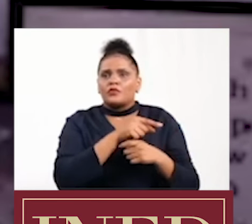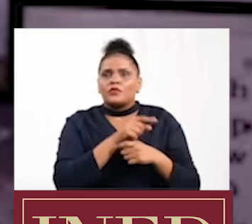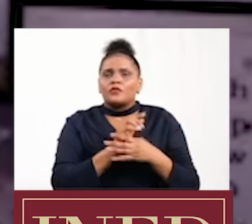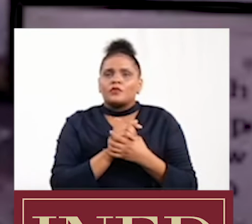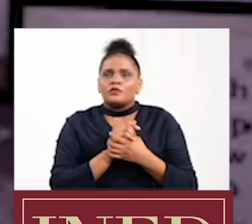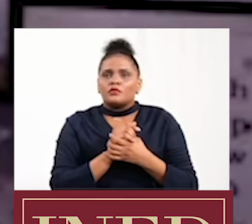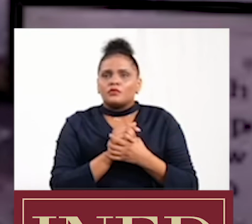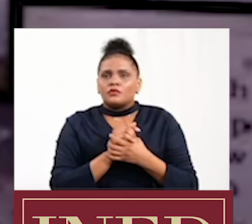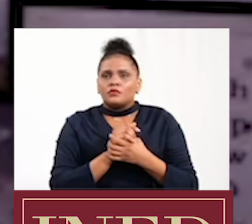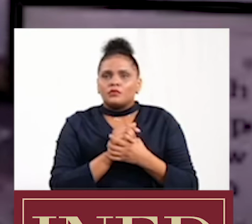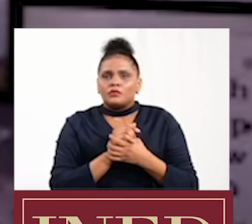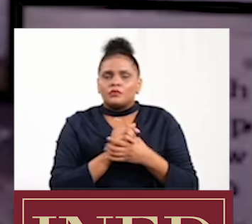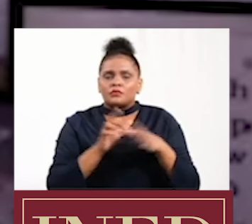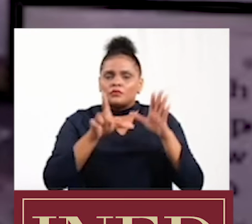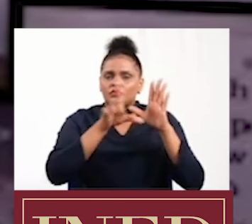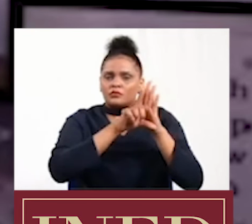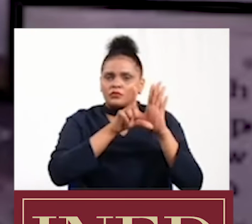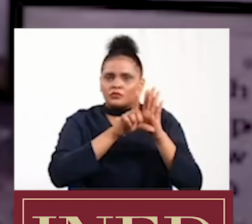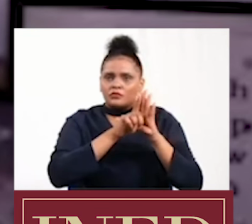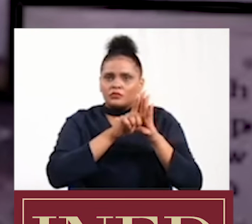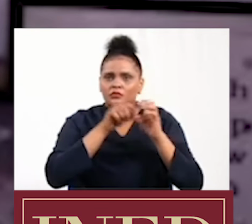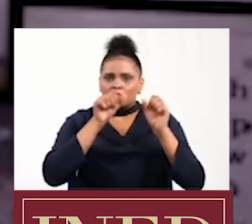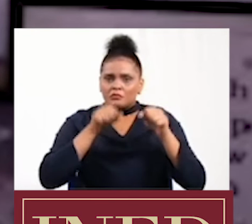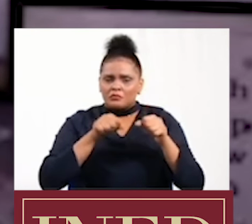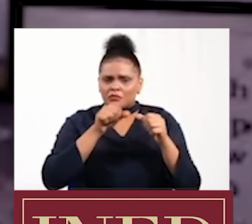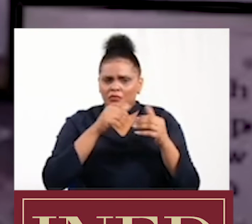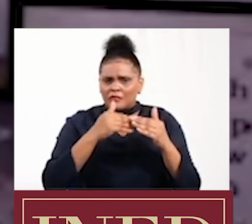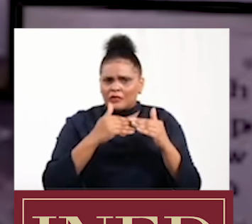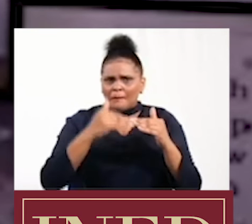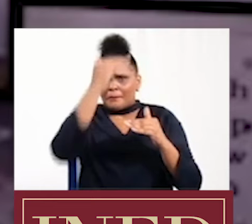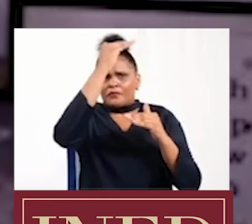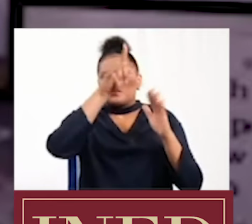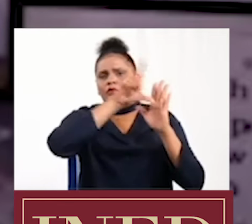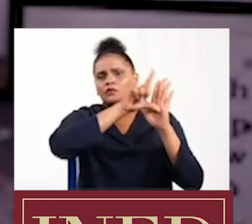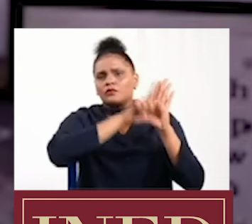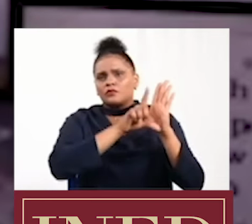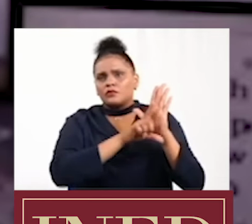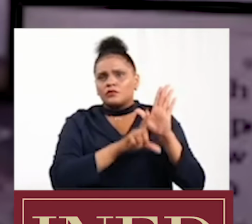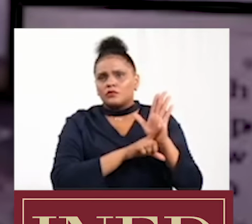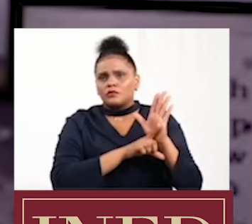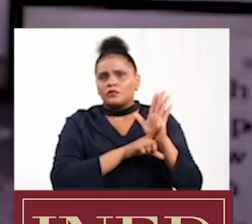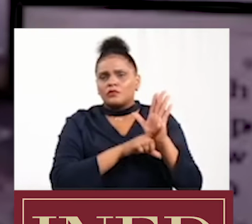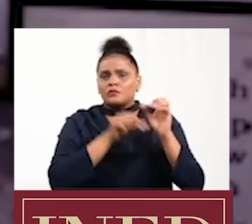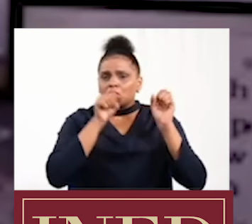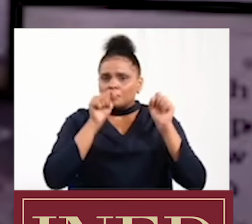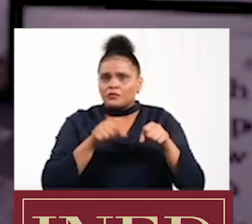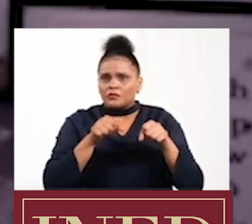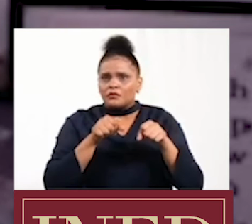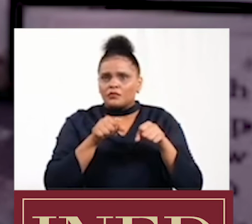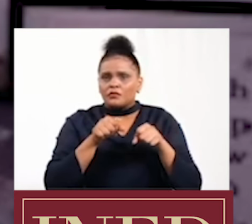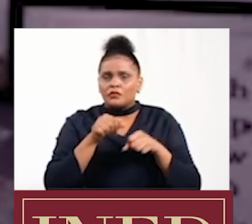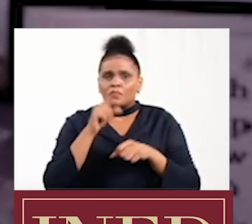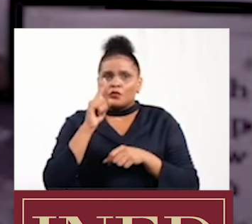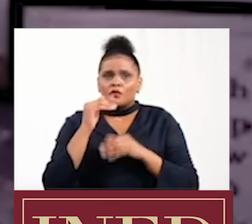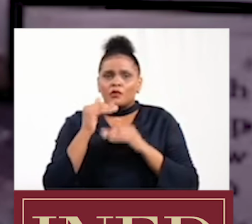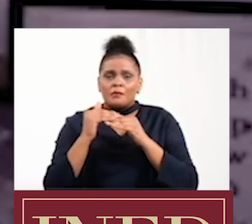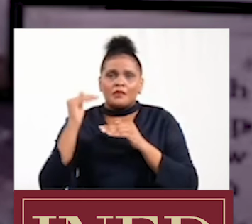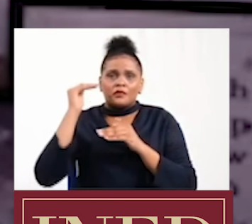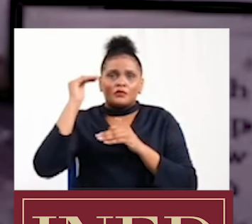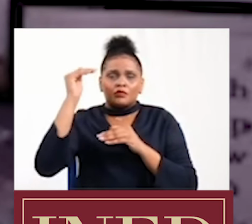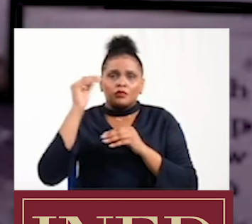denominador común es que el elector puede alterar la lista dependerá si el electorado tiene una mayor o